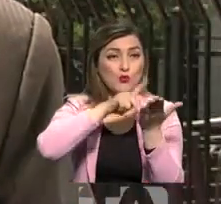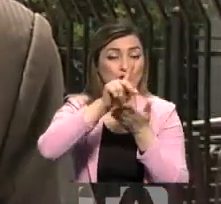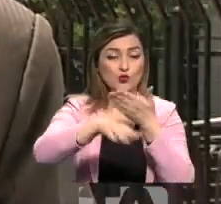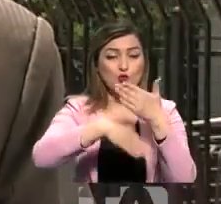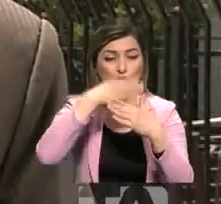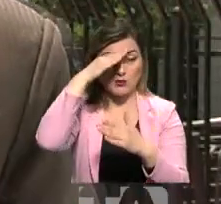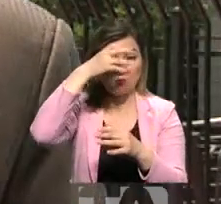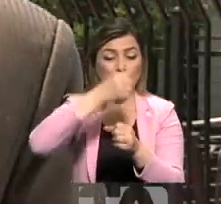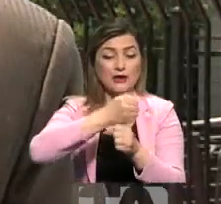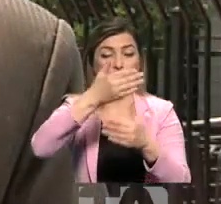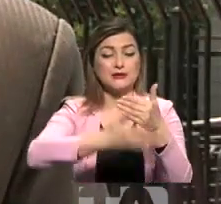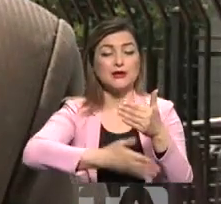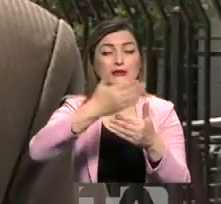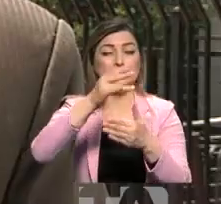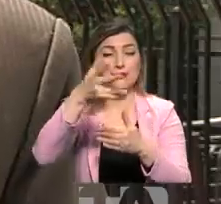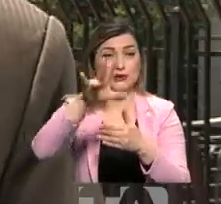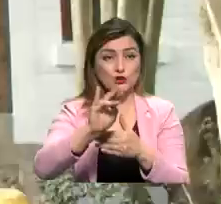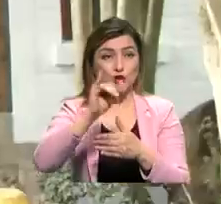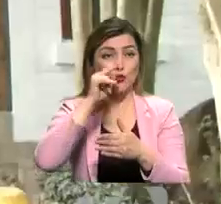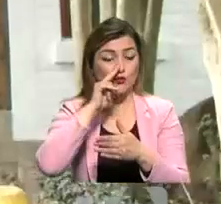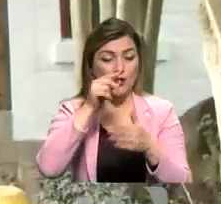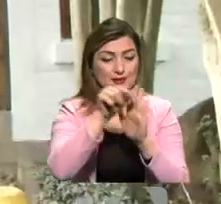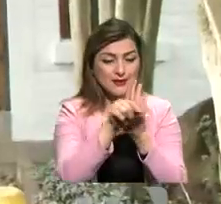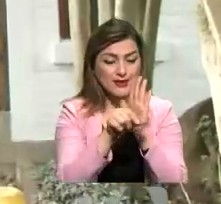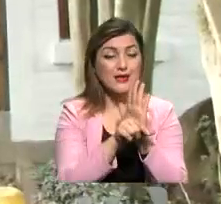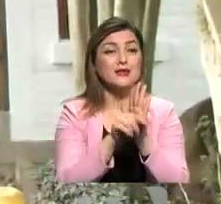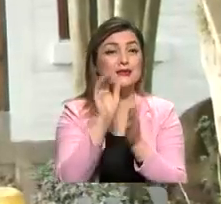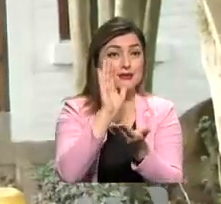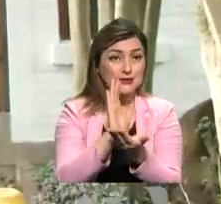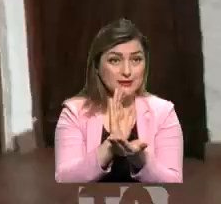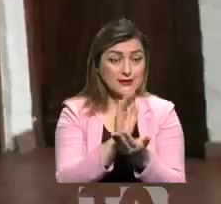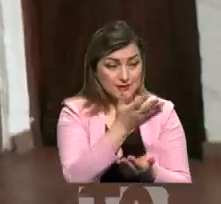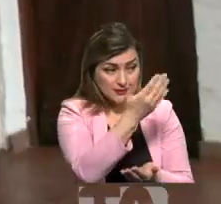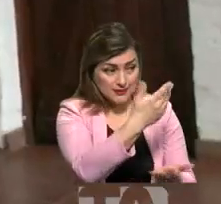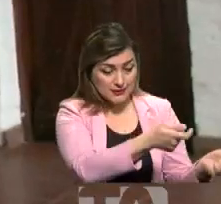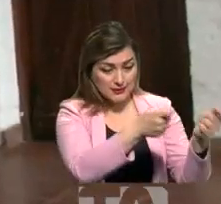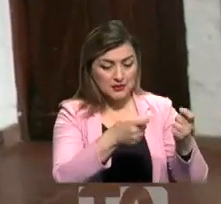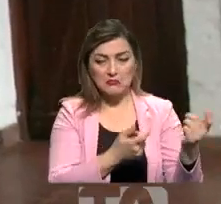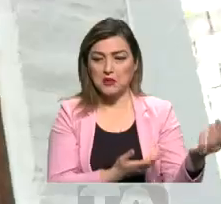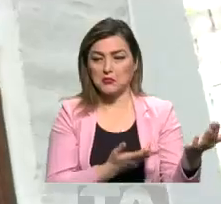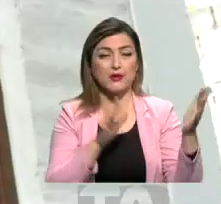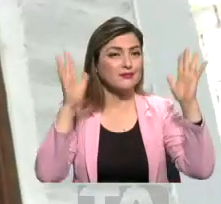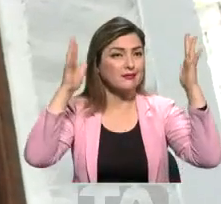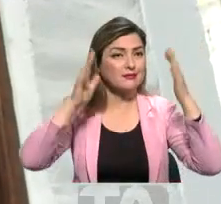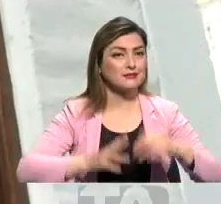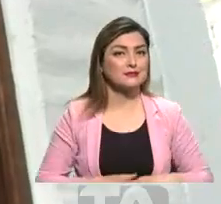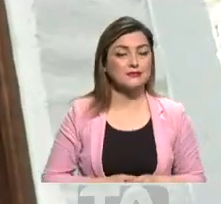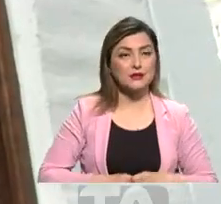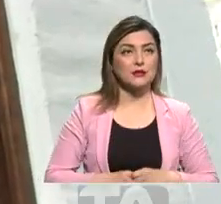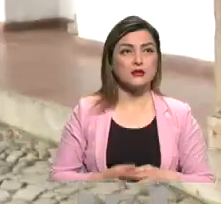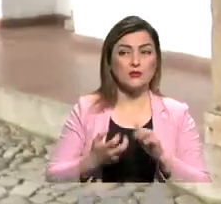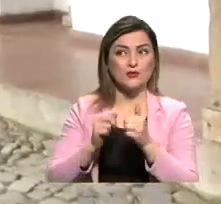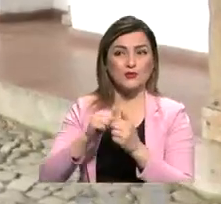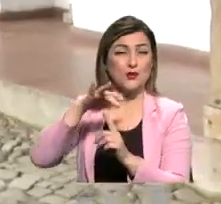el 17 de junio y el detalle de las planillas del IES. Su separación afecta también a la seguridad de los parques. Los usuarios de estos espacios